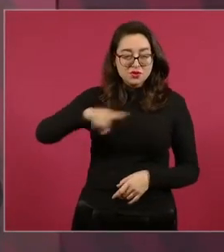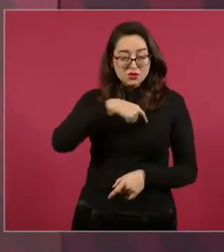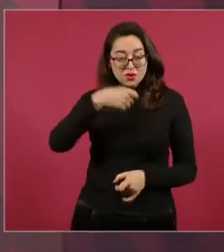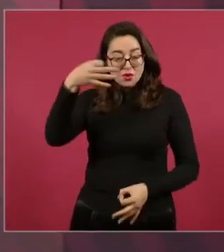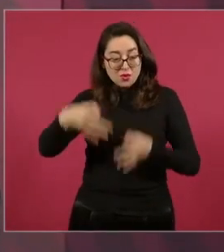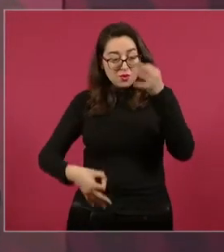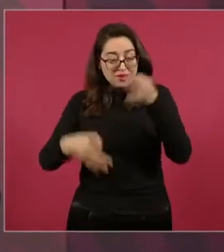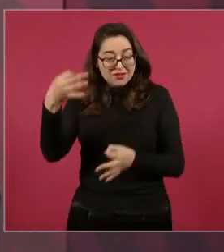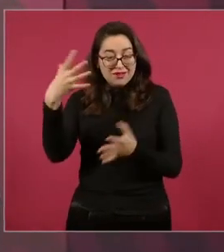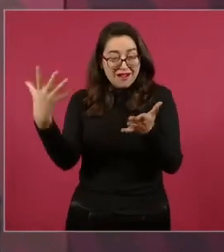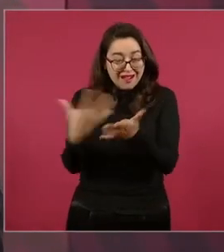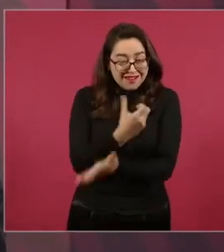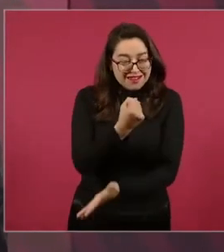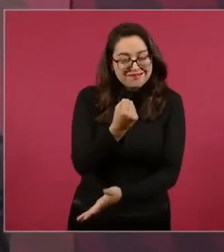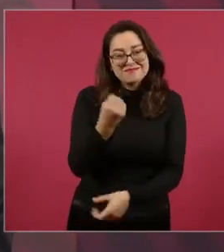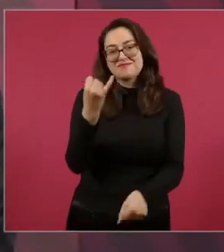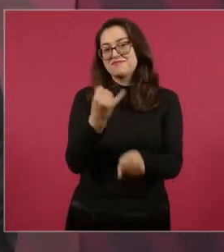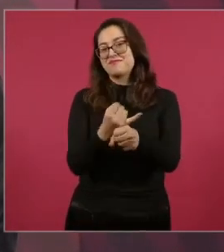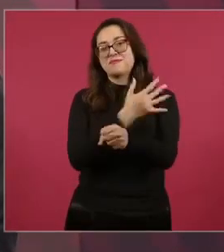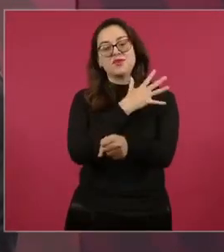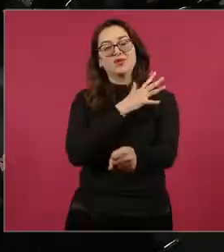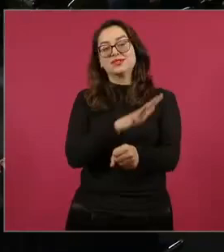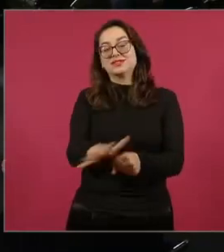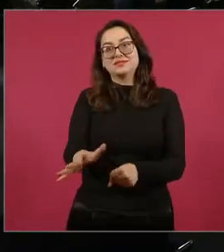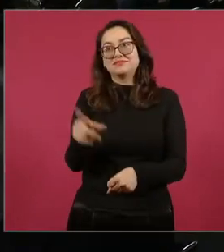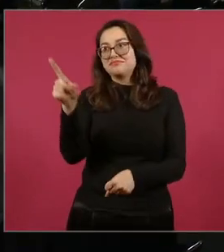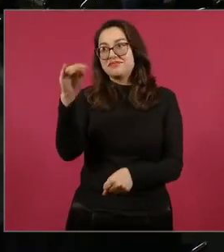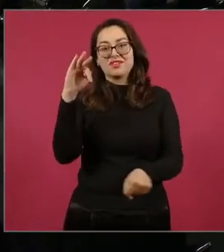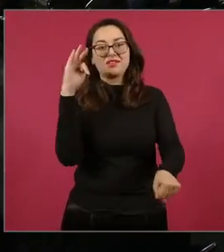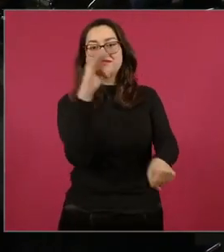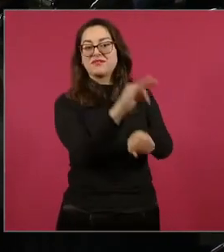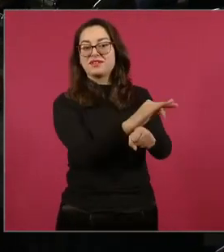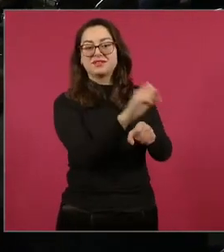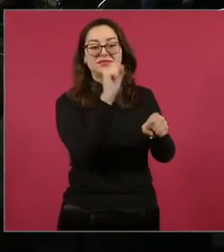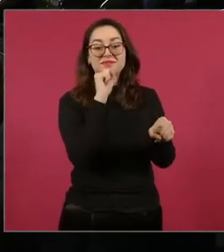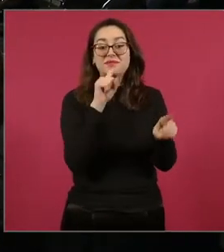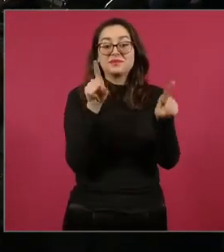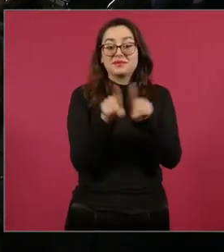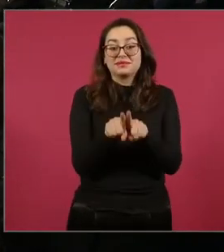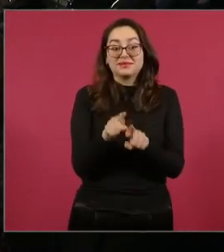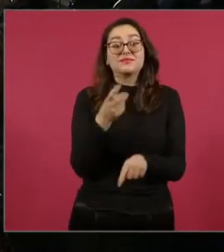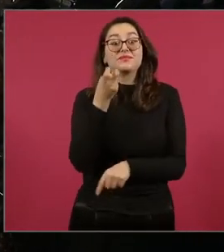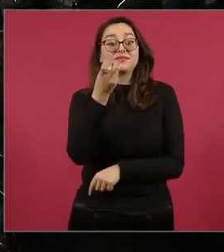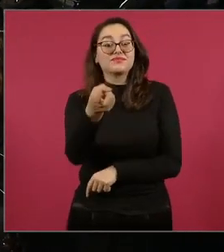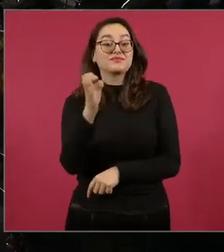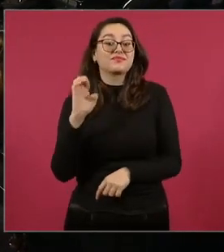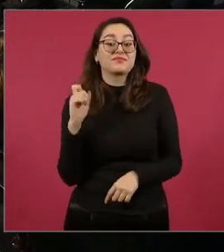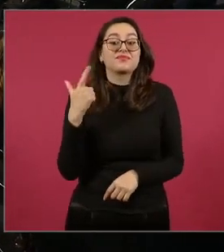Nunca. Todo lo hicieron